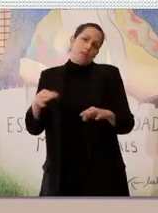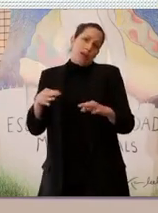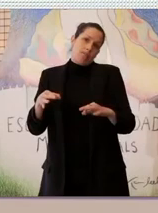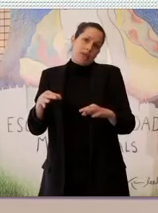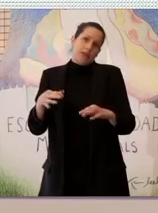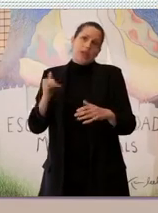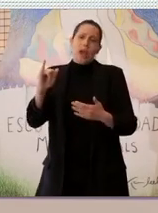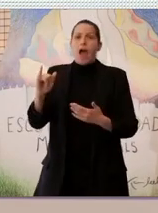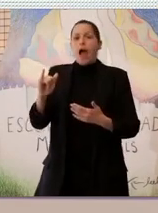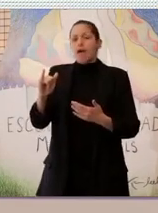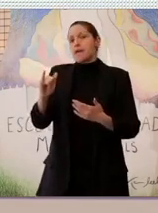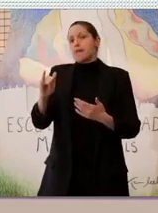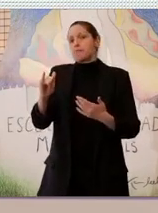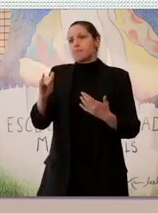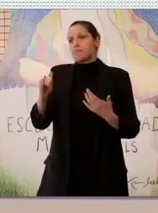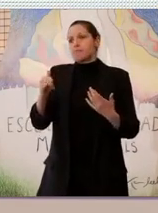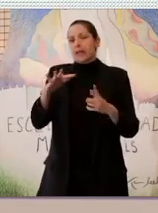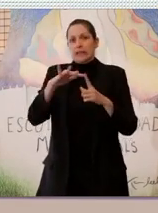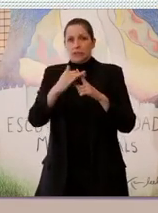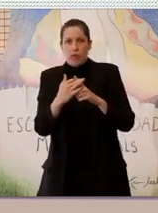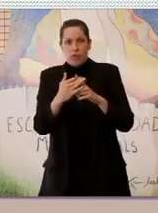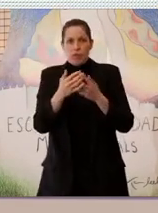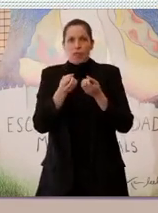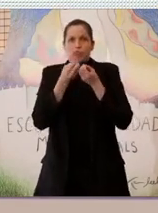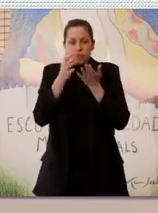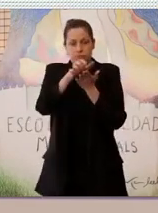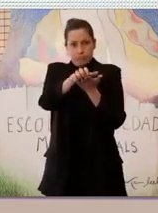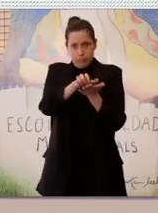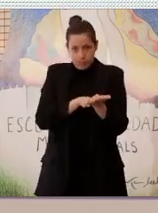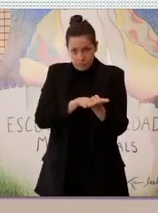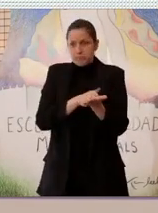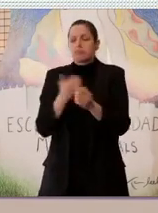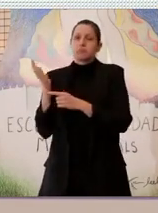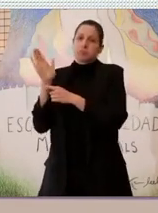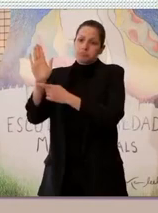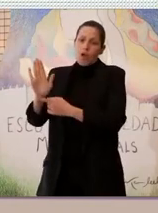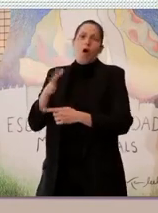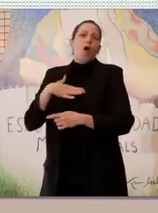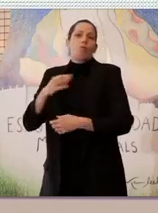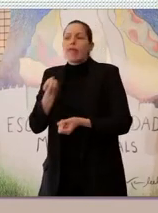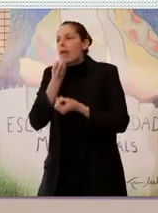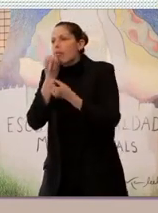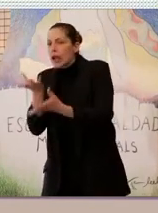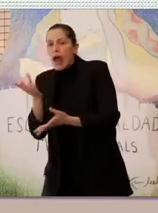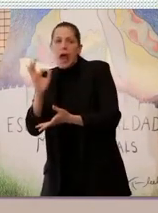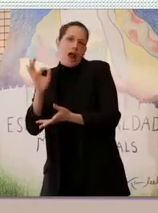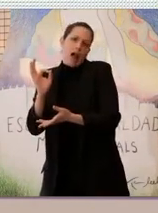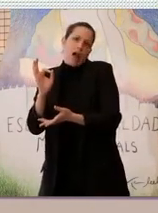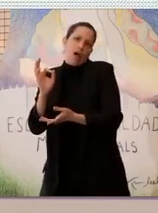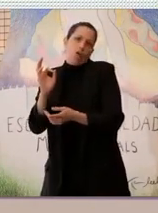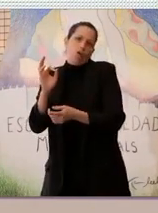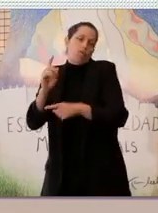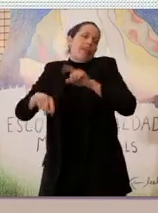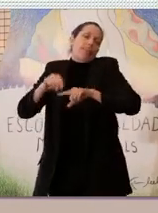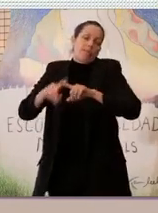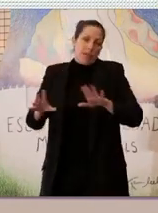valorar el atestado, el fiscal tiene que valorarlo, se toma declaración a las partes, pueden declarar o no declarar, podemos valorar todas las